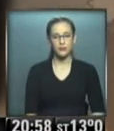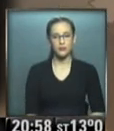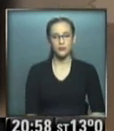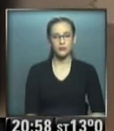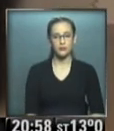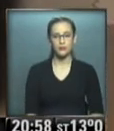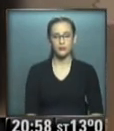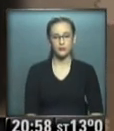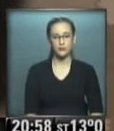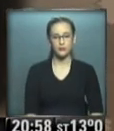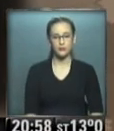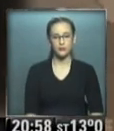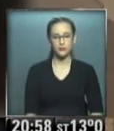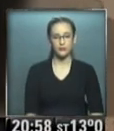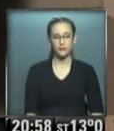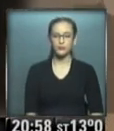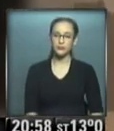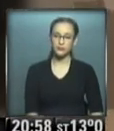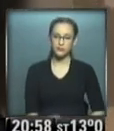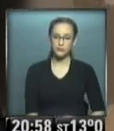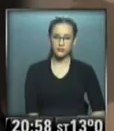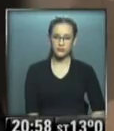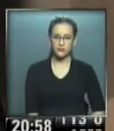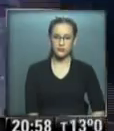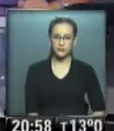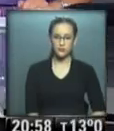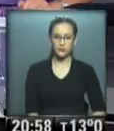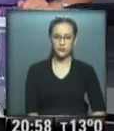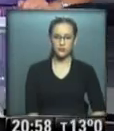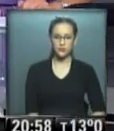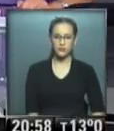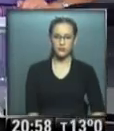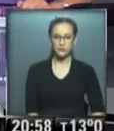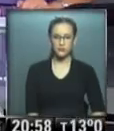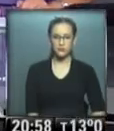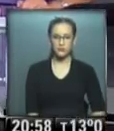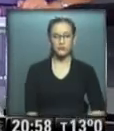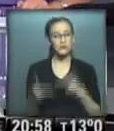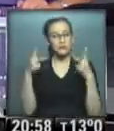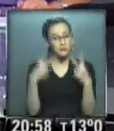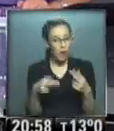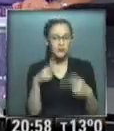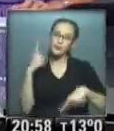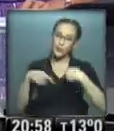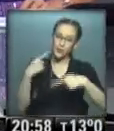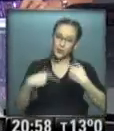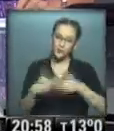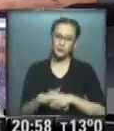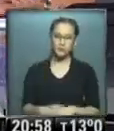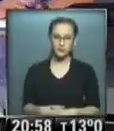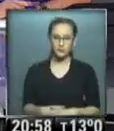reivindicando la figura de Juan Bosch. Muy bien, pausa. Y ya regresamos.